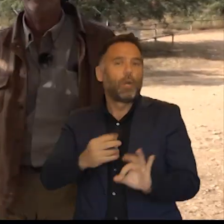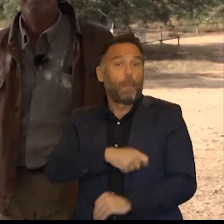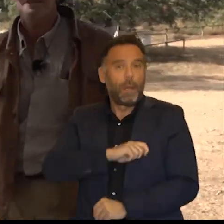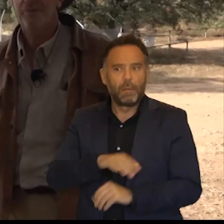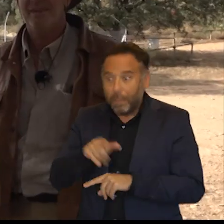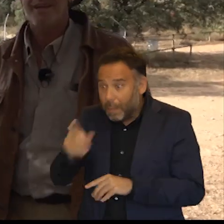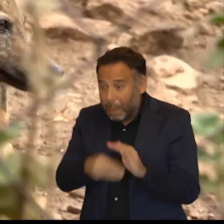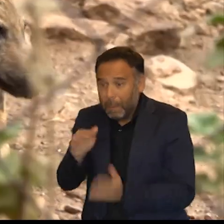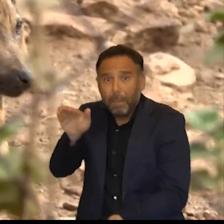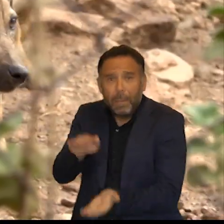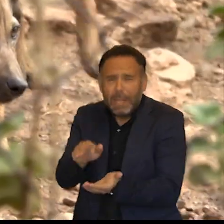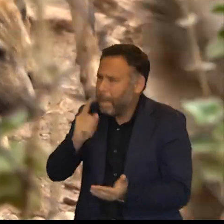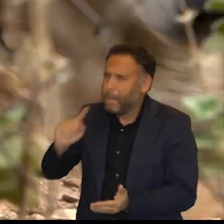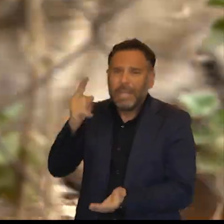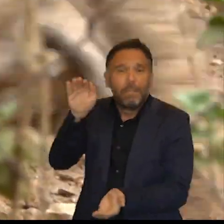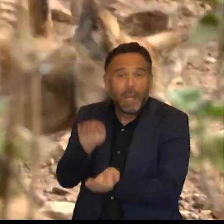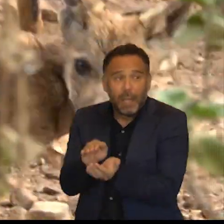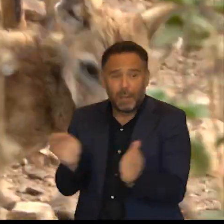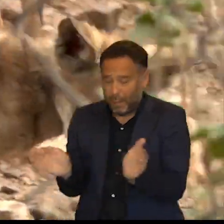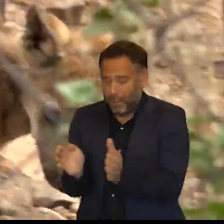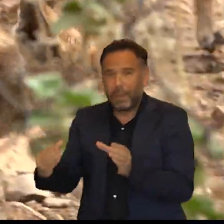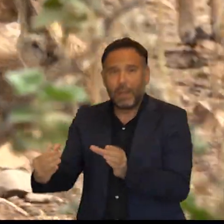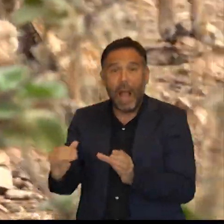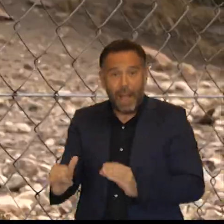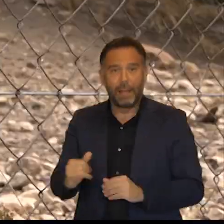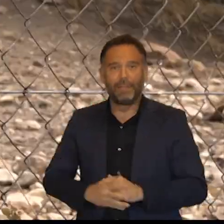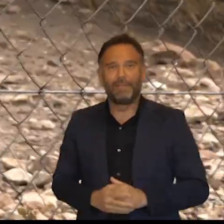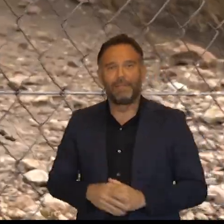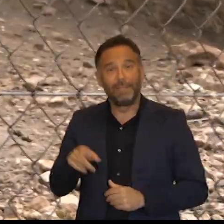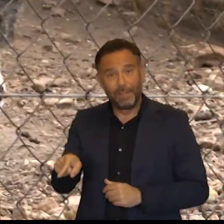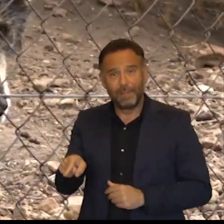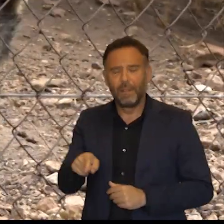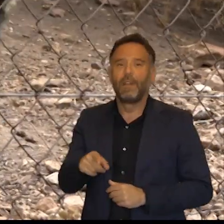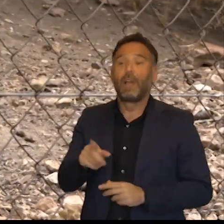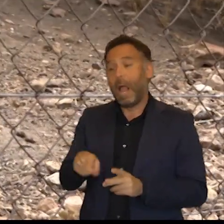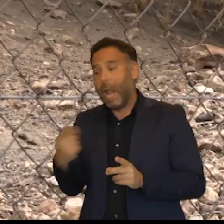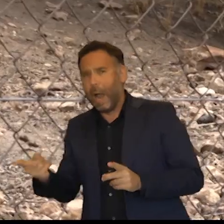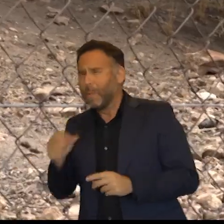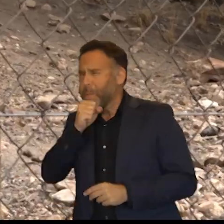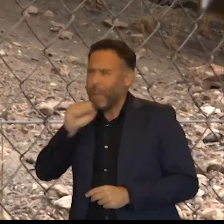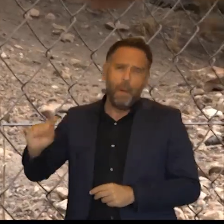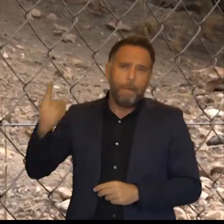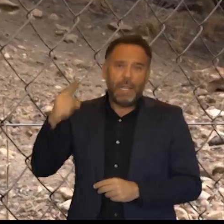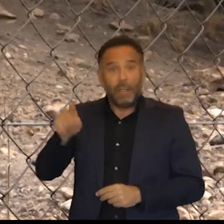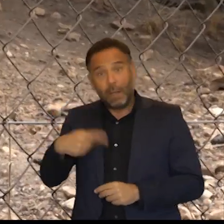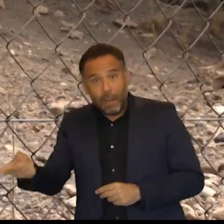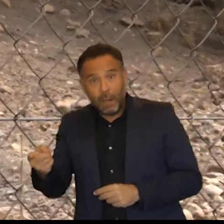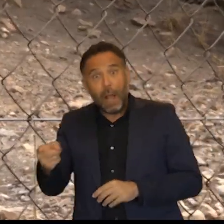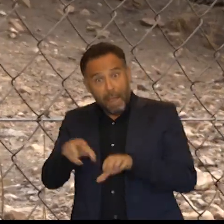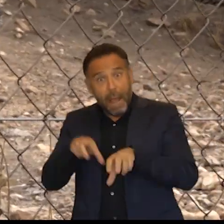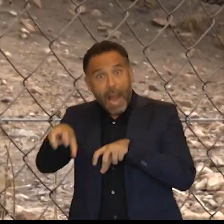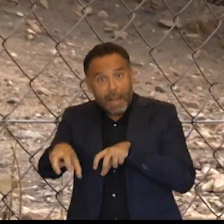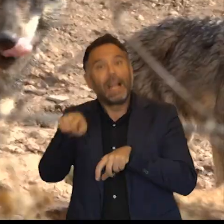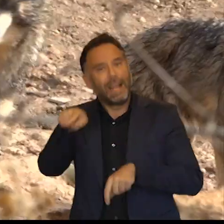más pequeñito, el más pequeñito que hay. Y al lado el lobo más viejo que tenemos. Este que está delante, mira, que tiene cara